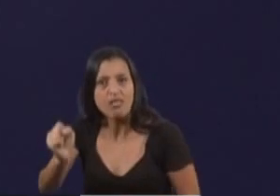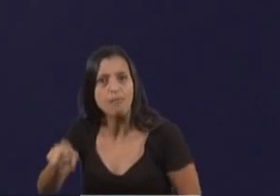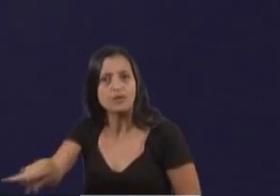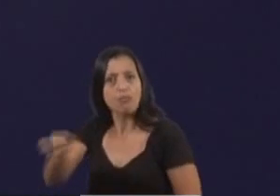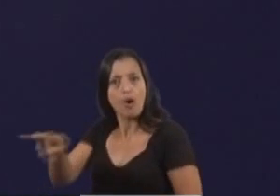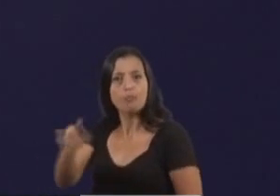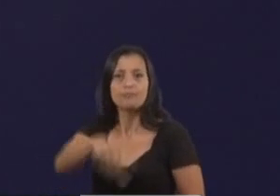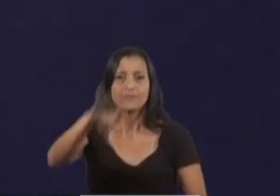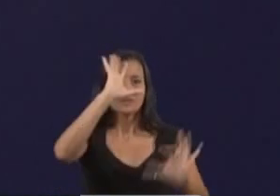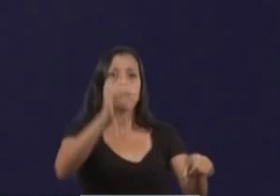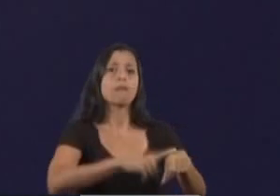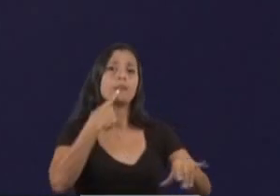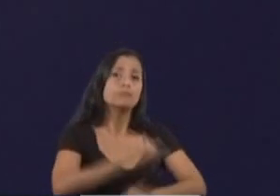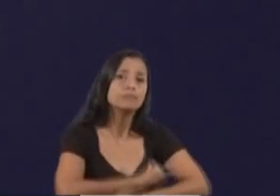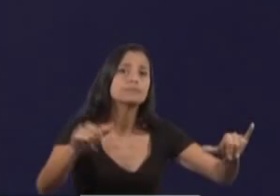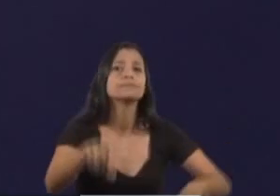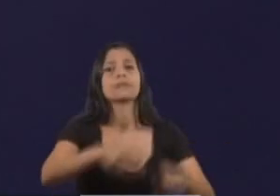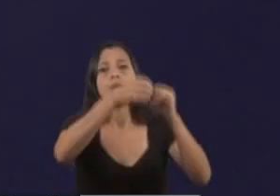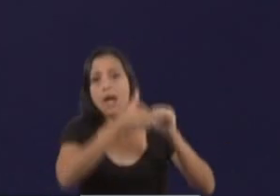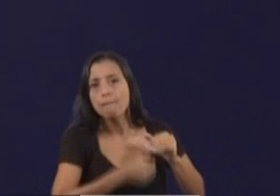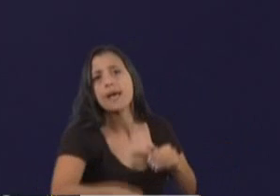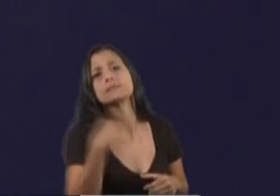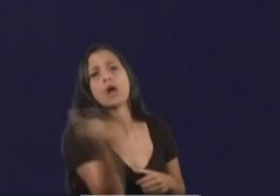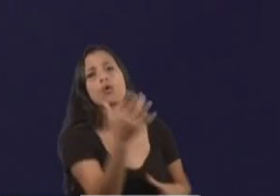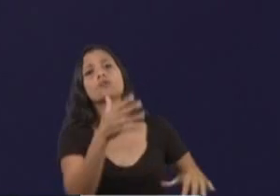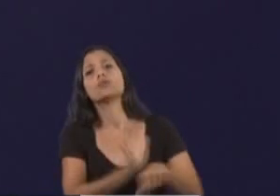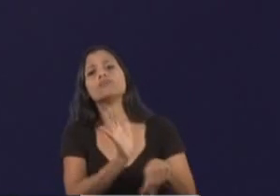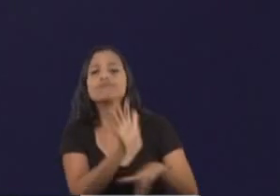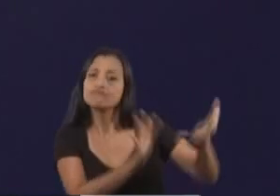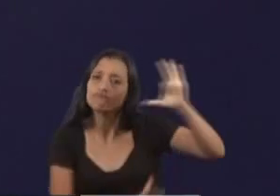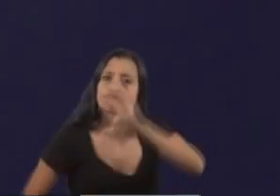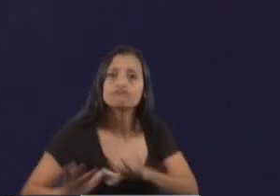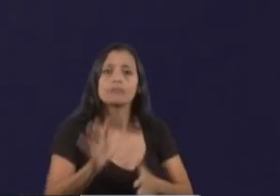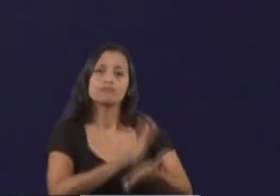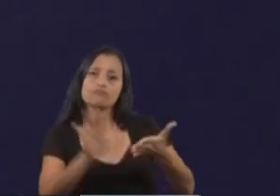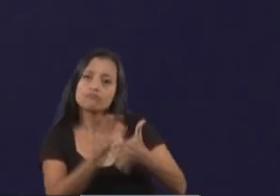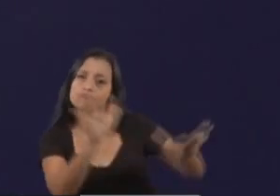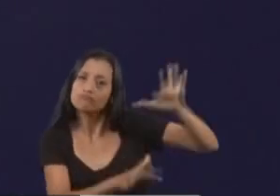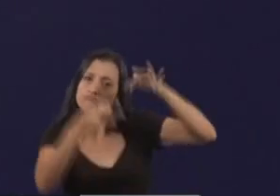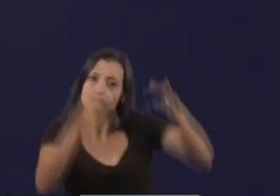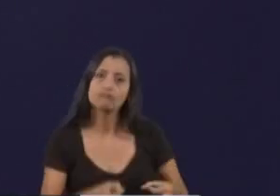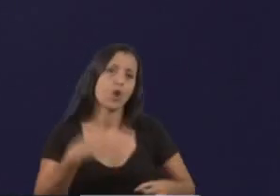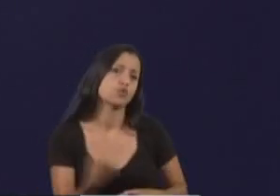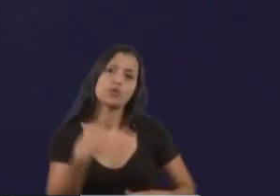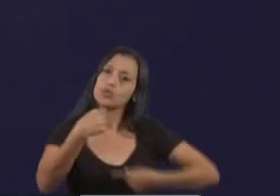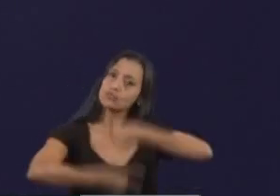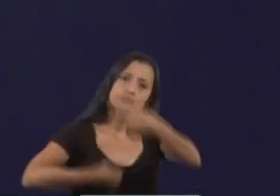cuando anunciamos esto, ese fue el inicio de toda una reestructuración que teníamos pensada y que seguiremos aplicando